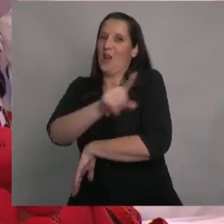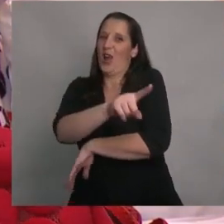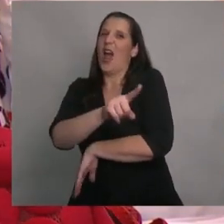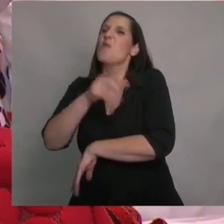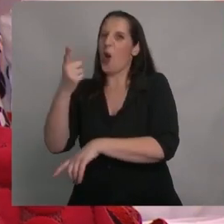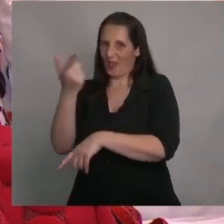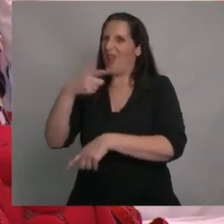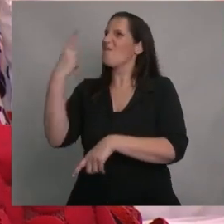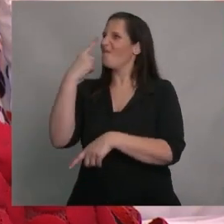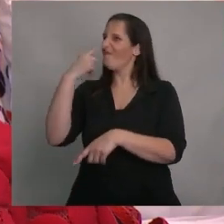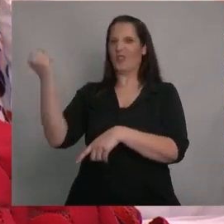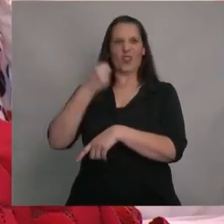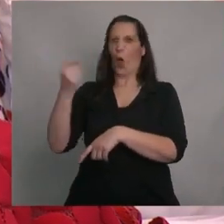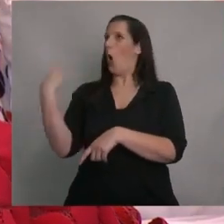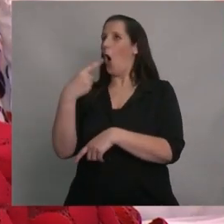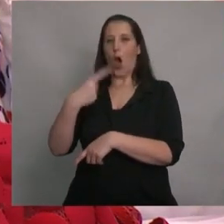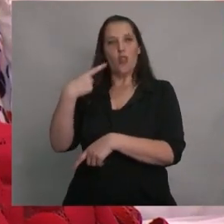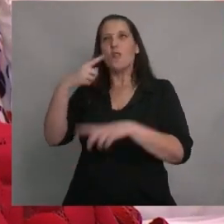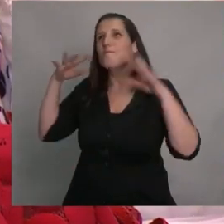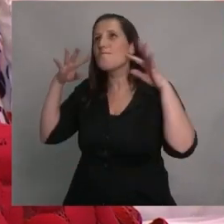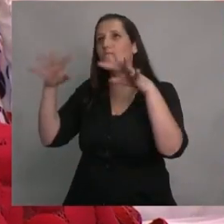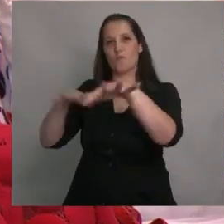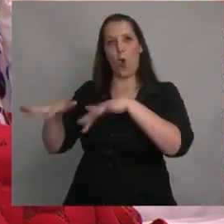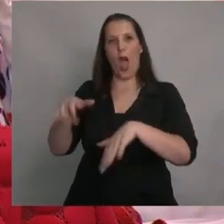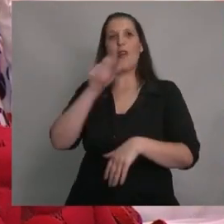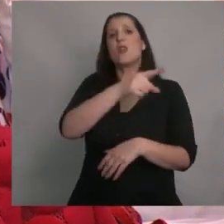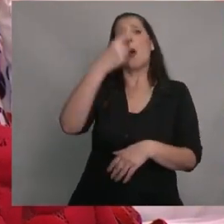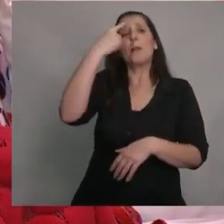centro de sus propuestas, en el centro